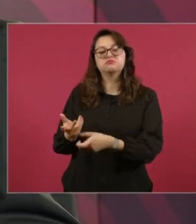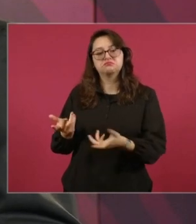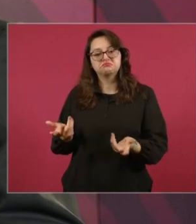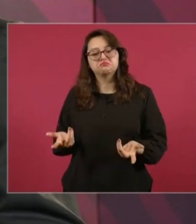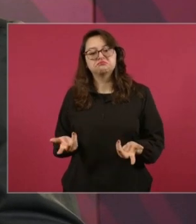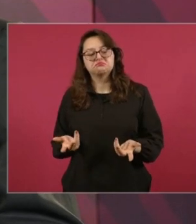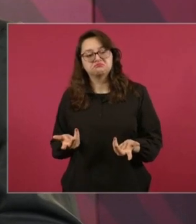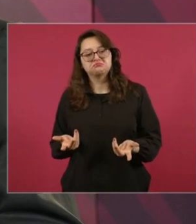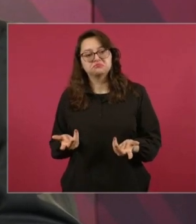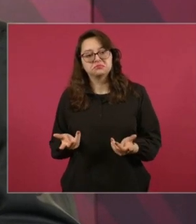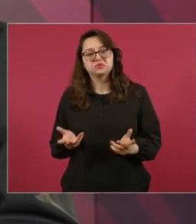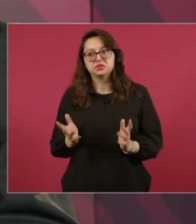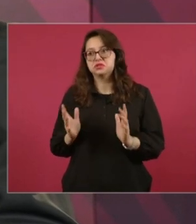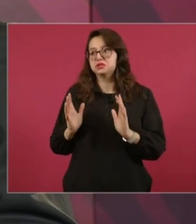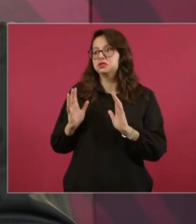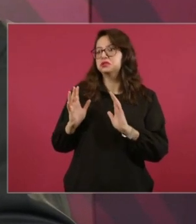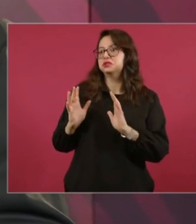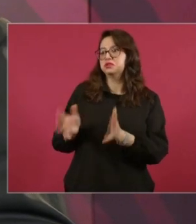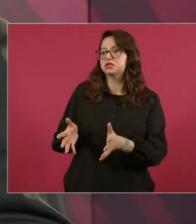está